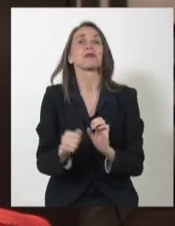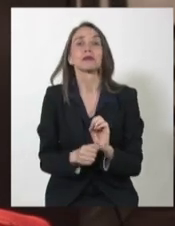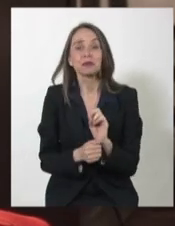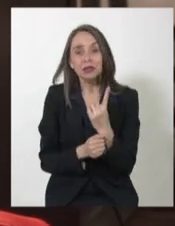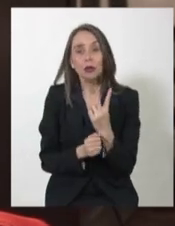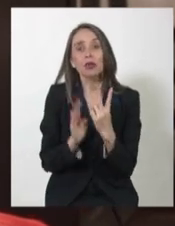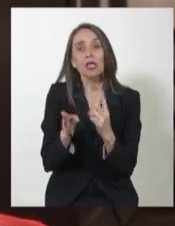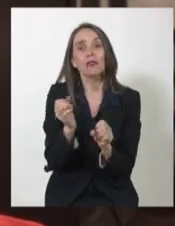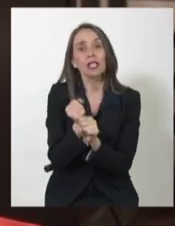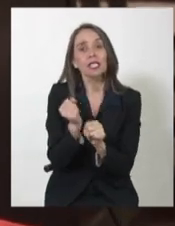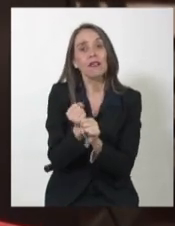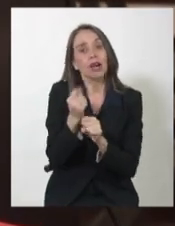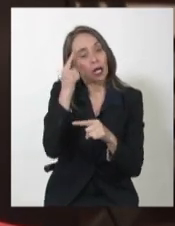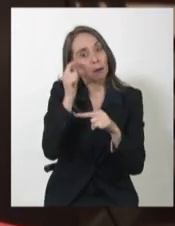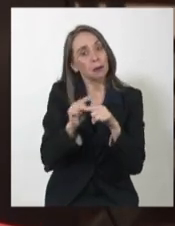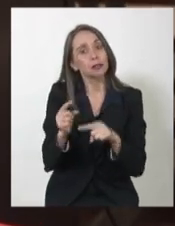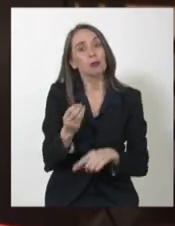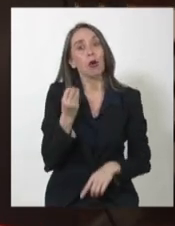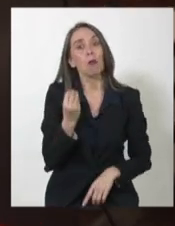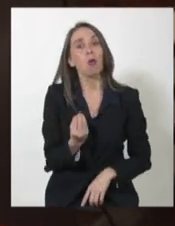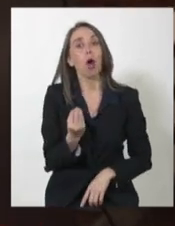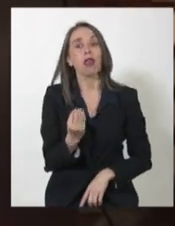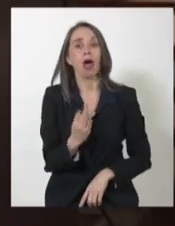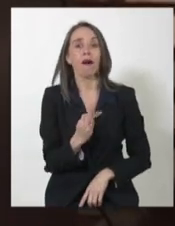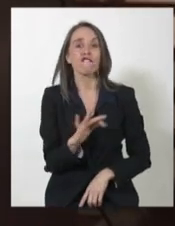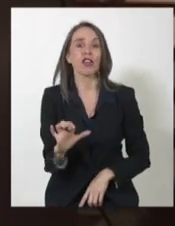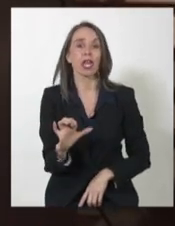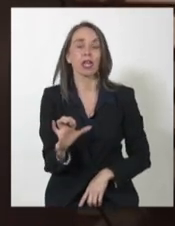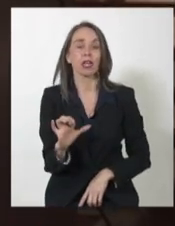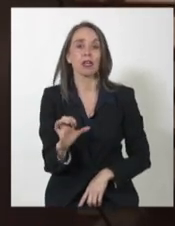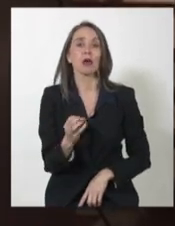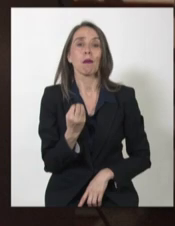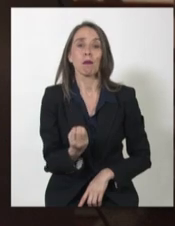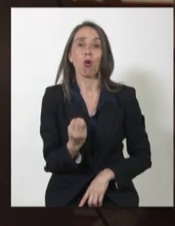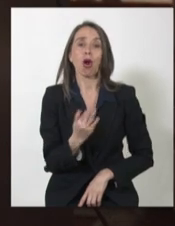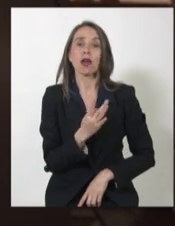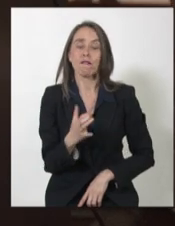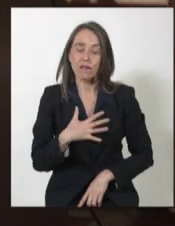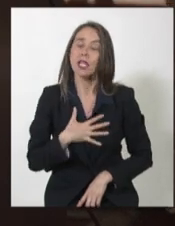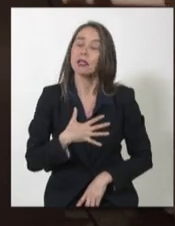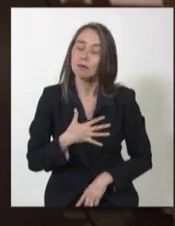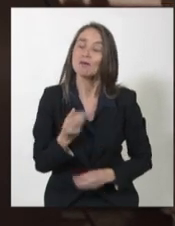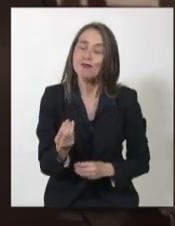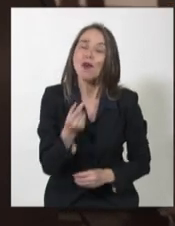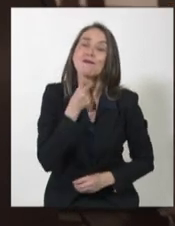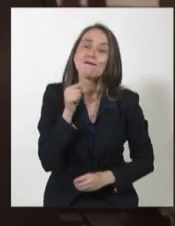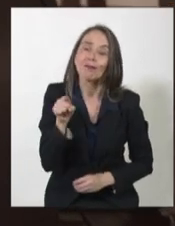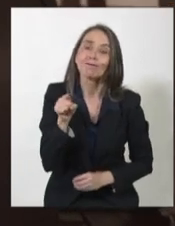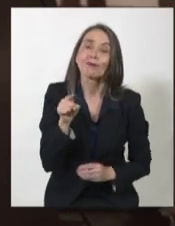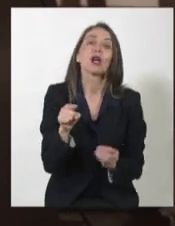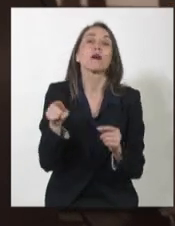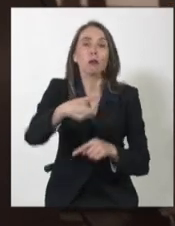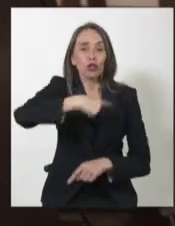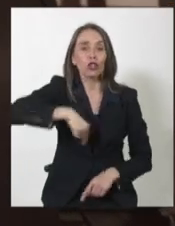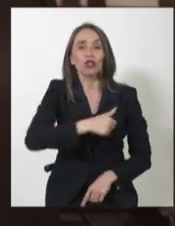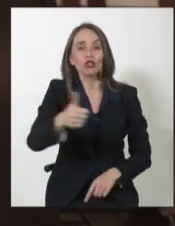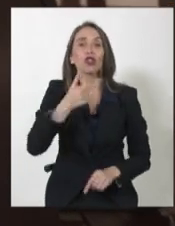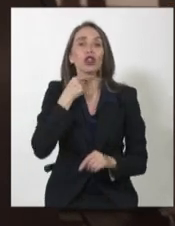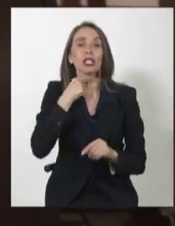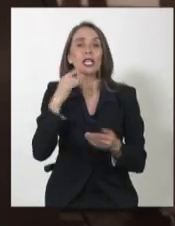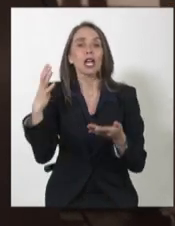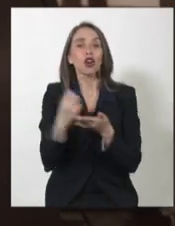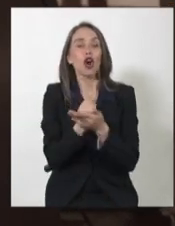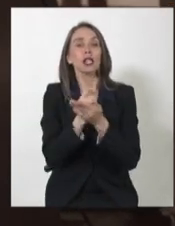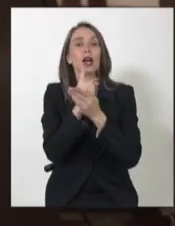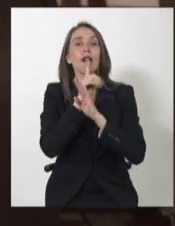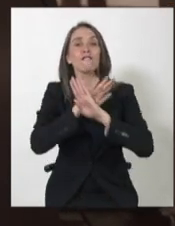se debe trabajar con el principio de la buena fe, ¿no? El principio de la buena fe por lograr llegar a término